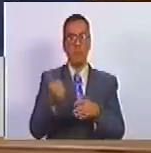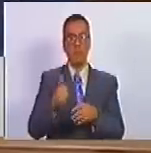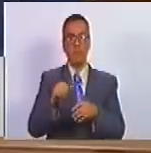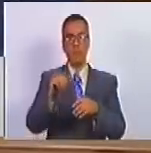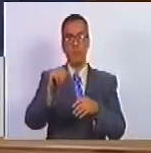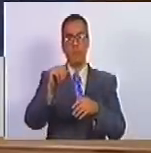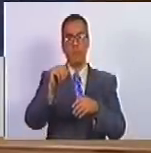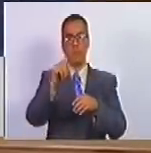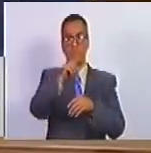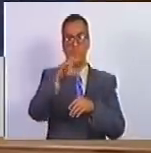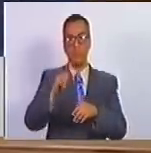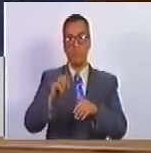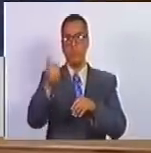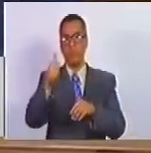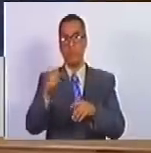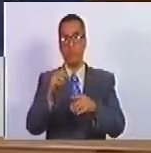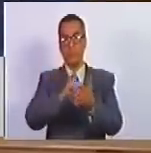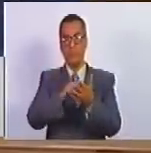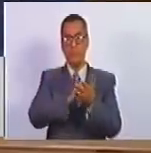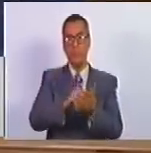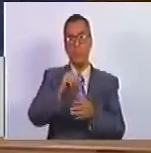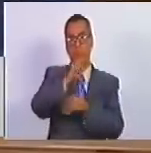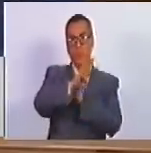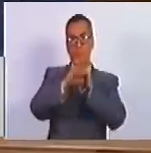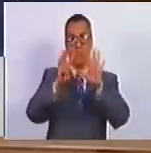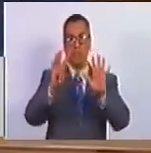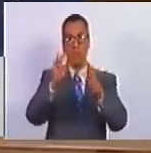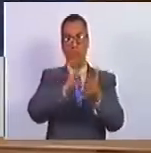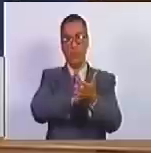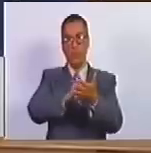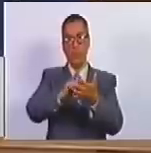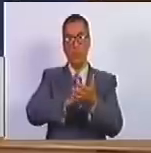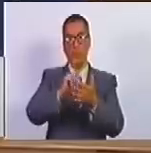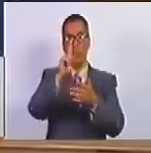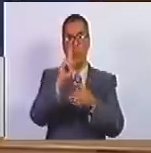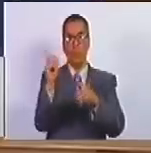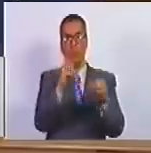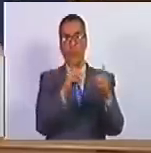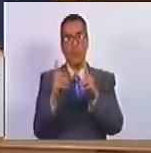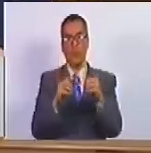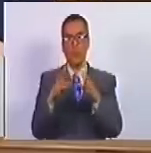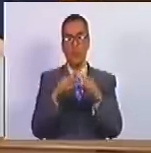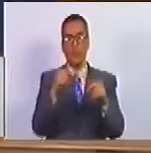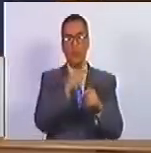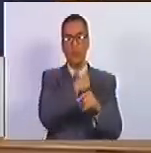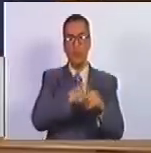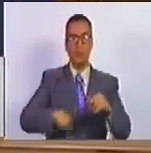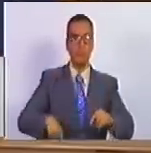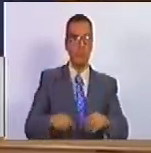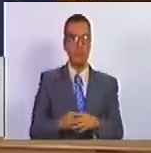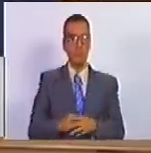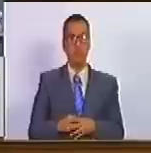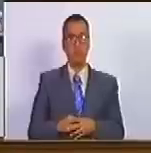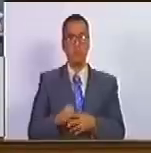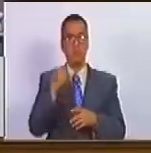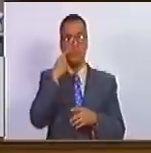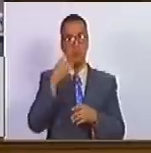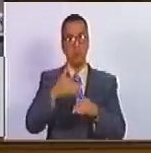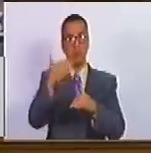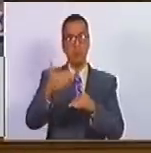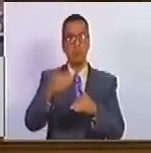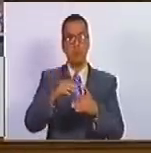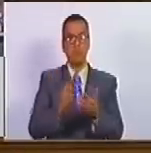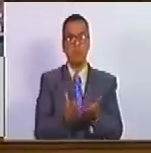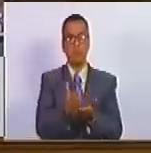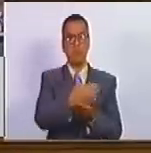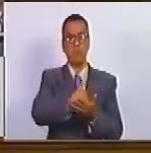Se propone eliminar el artículo 49 aprobado en primera discusión. Es todo, ciudadano presidente. En consideración, la